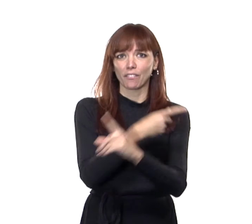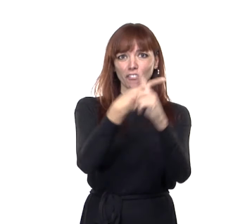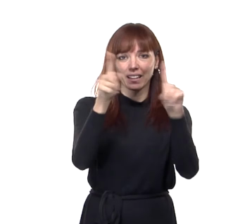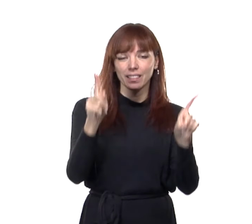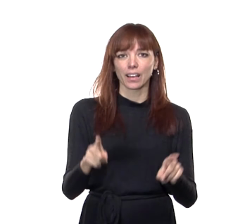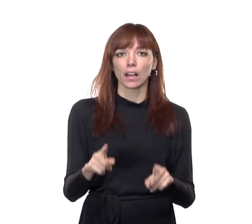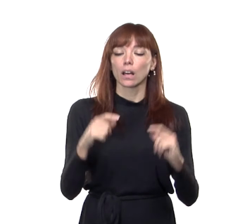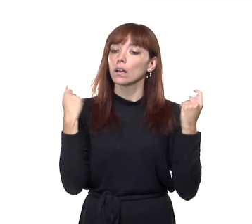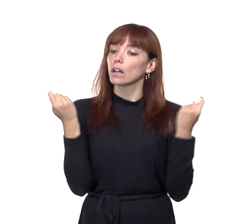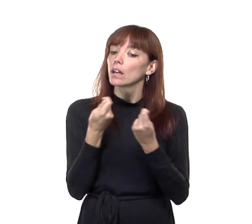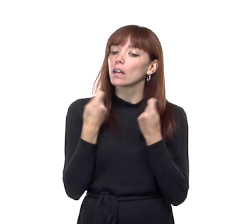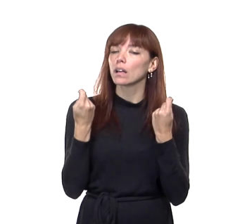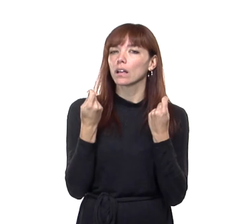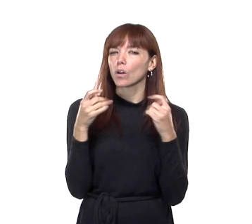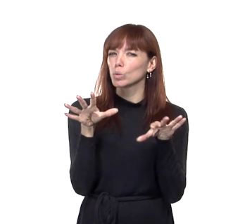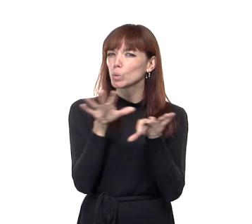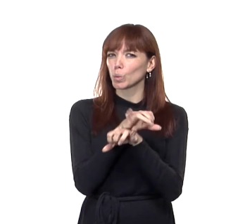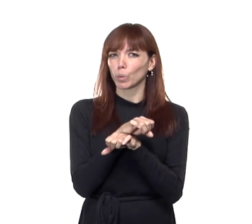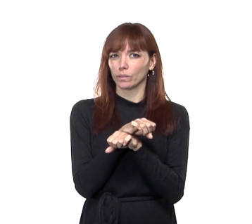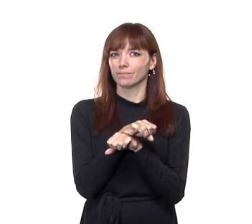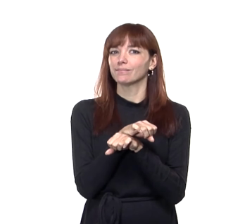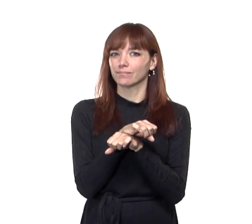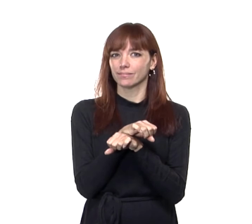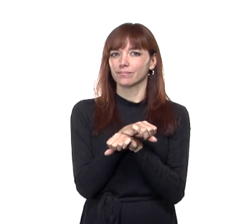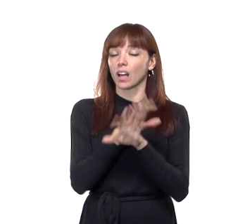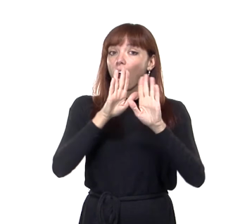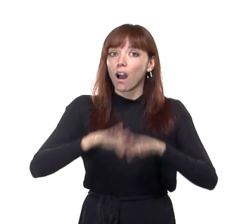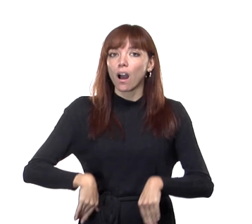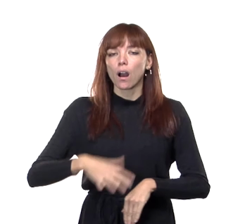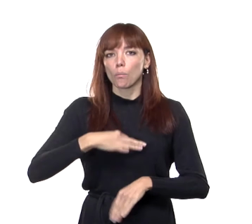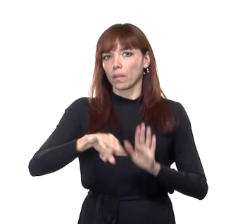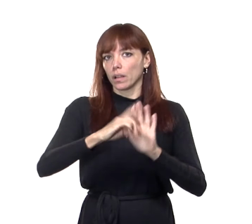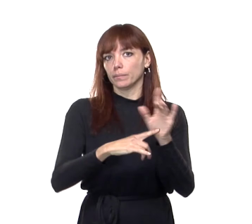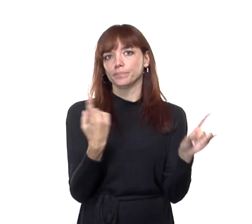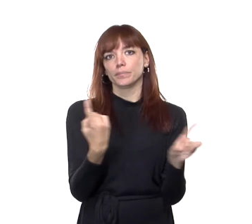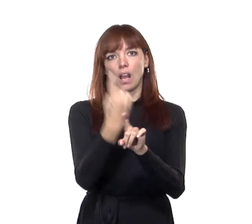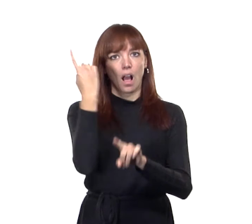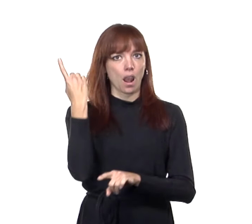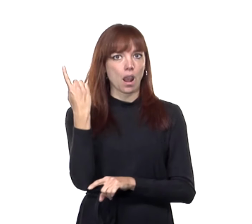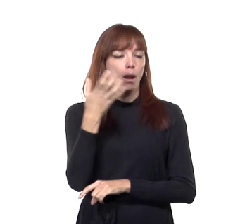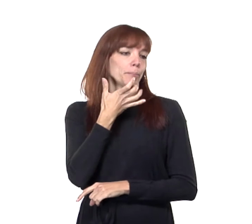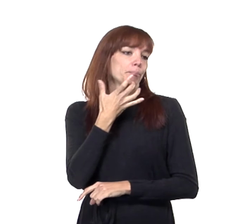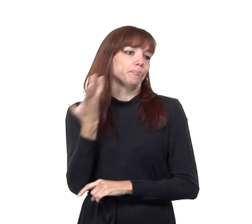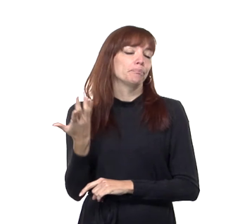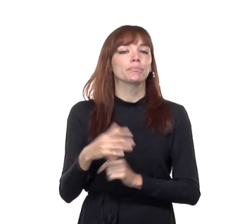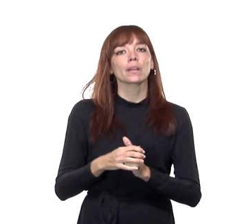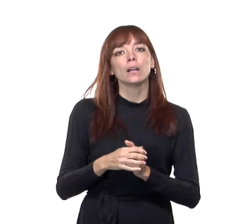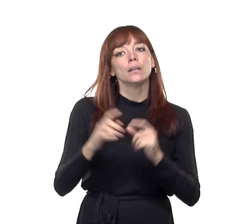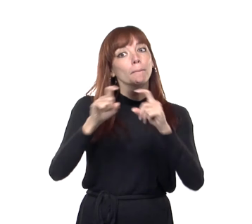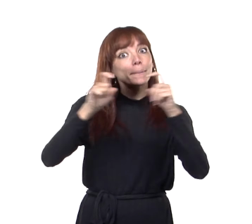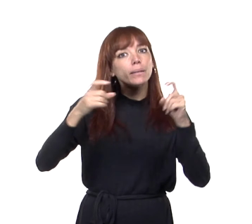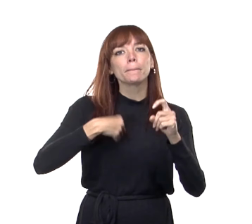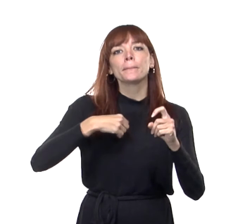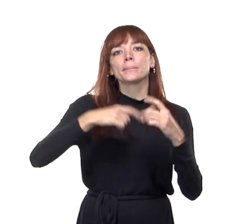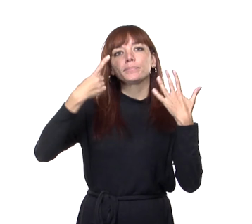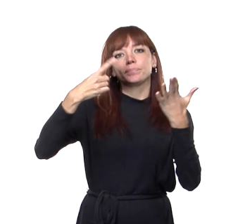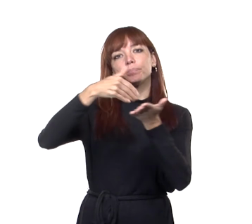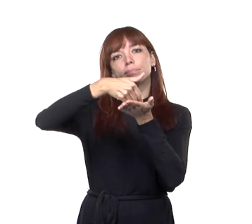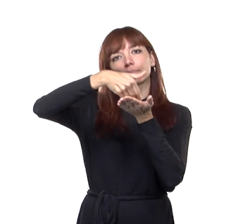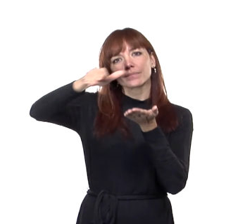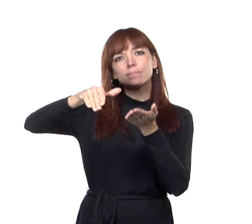anuncios que por qué son tan opacos pueden ser ilegales entonces por ejemplo que millán el tití causó 6 millones de